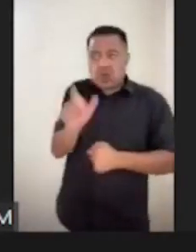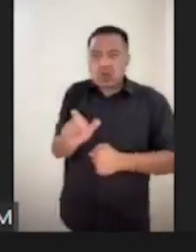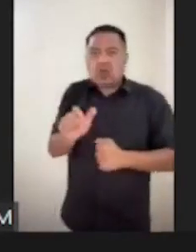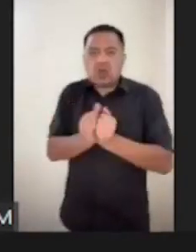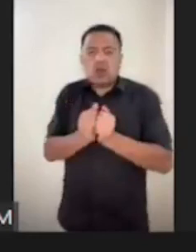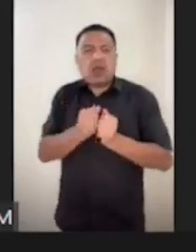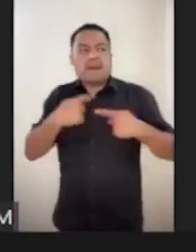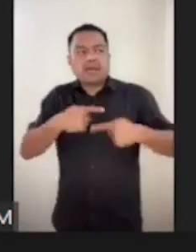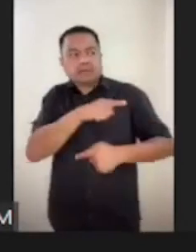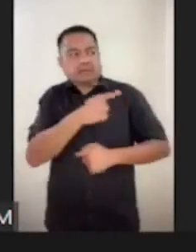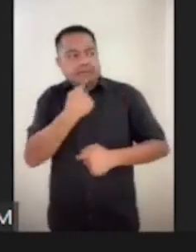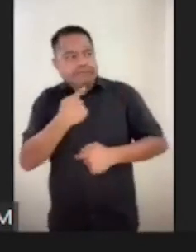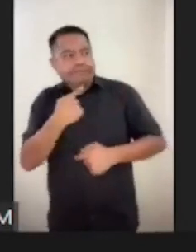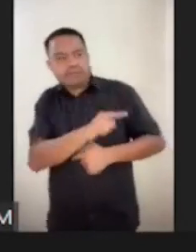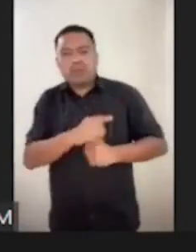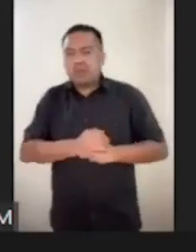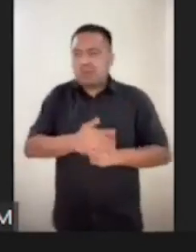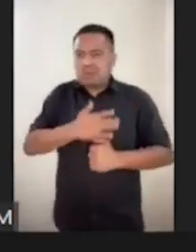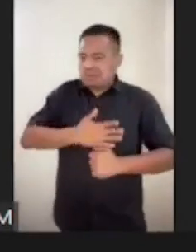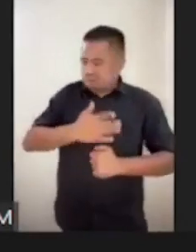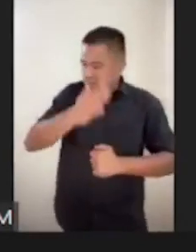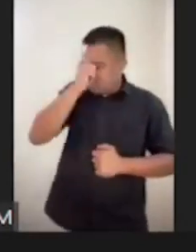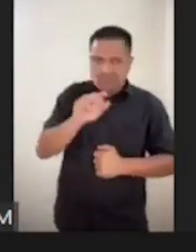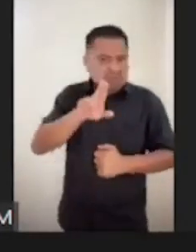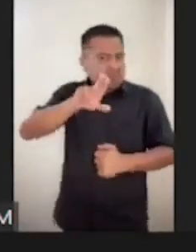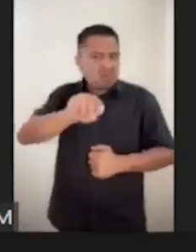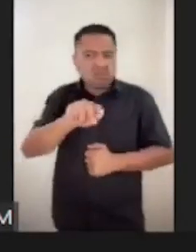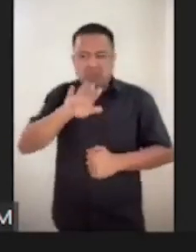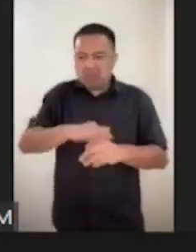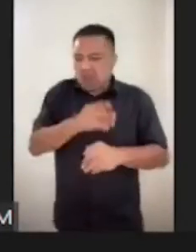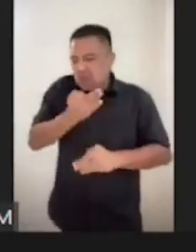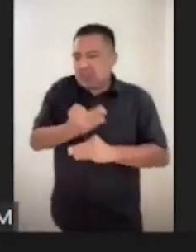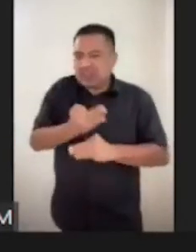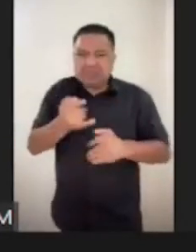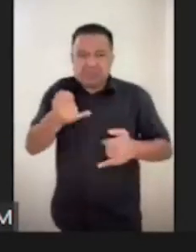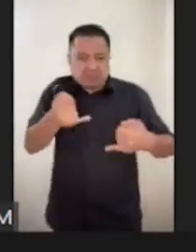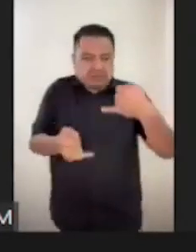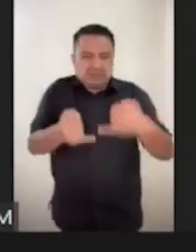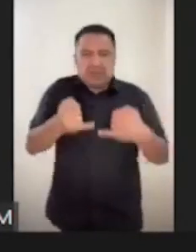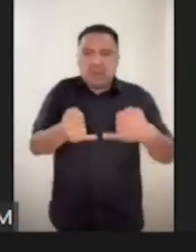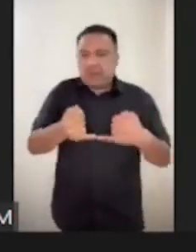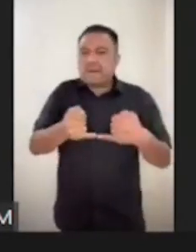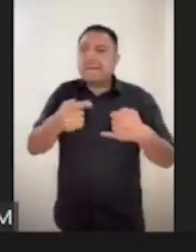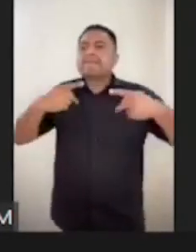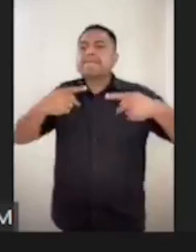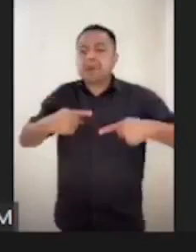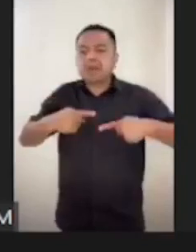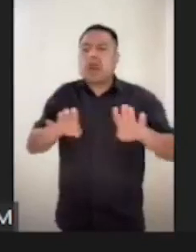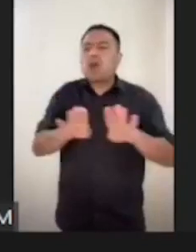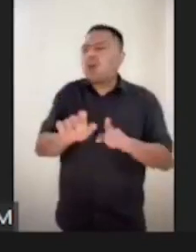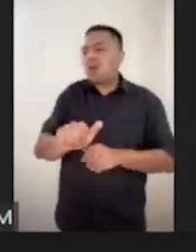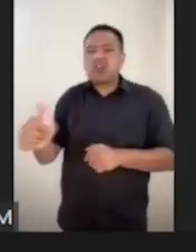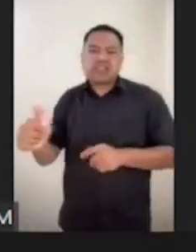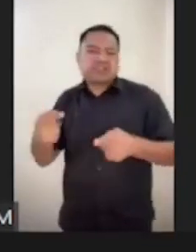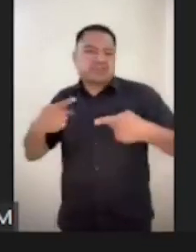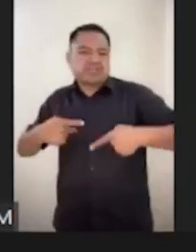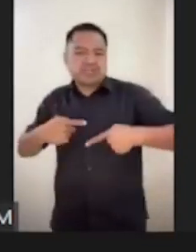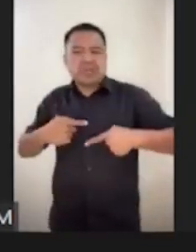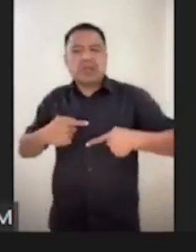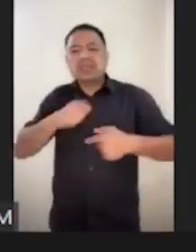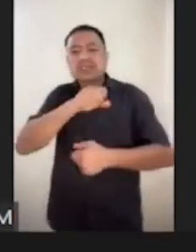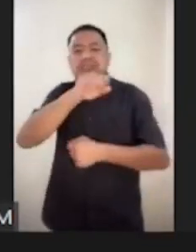denunciados. Inconformes con la resolución dictada por este órgano jurisdiccional, tanto la denunciante como los denunciados promovieron ante la sala